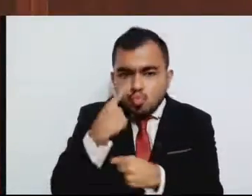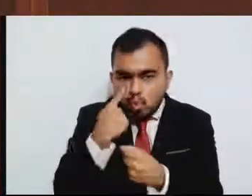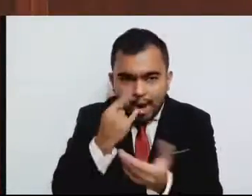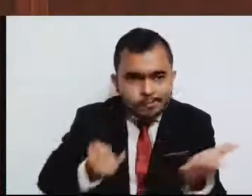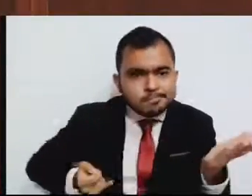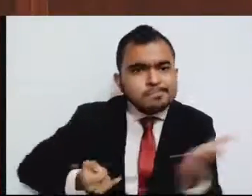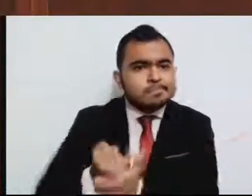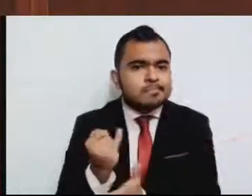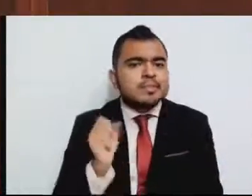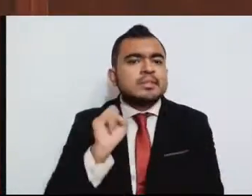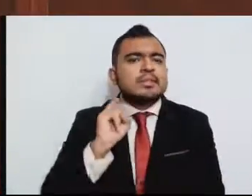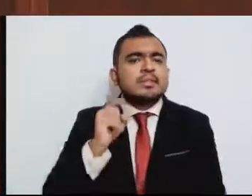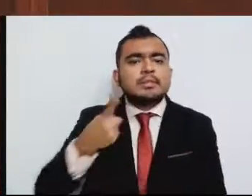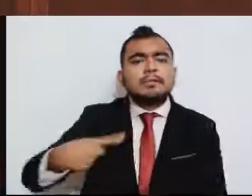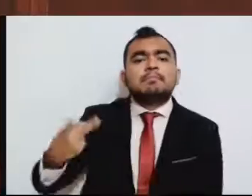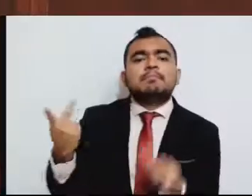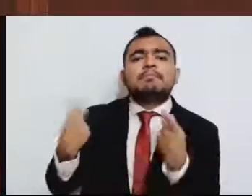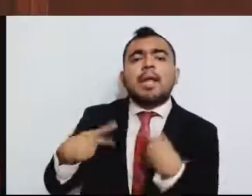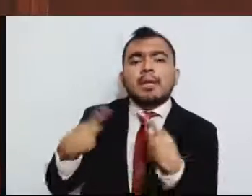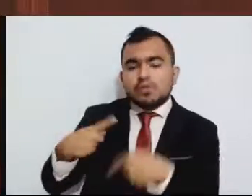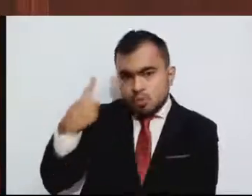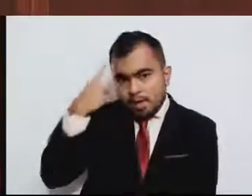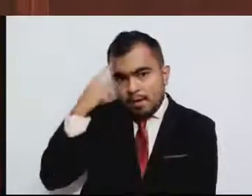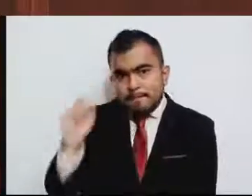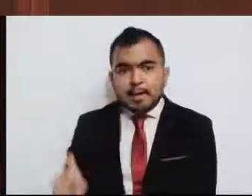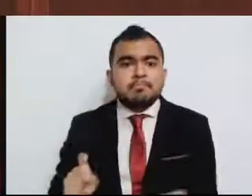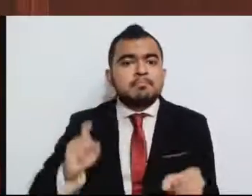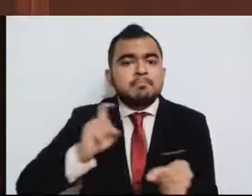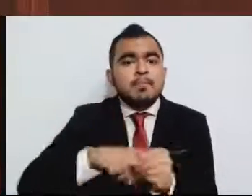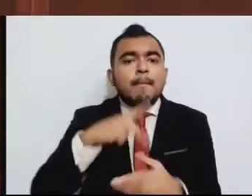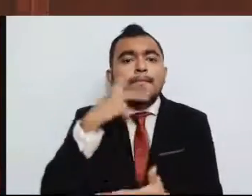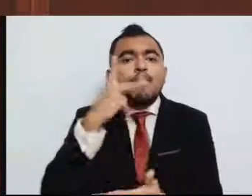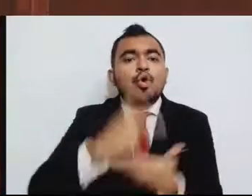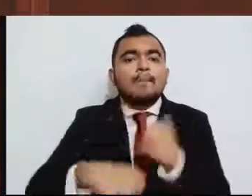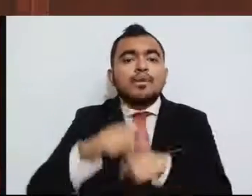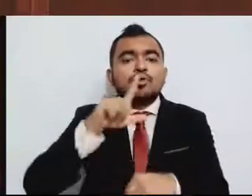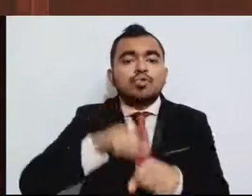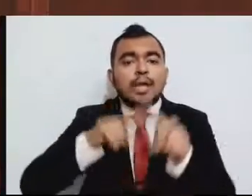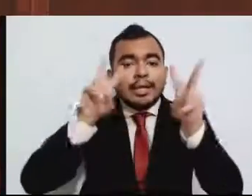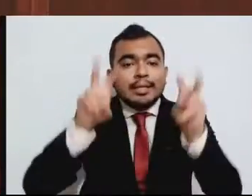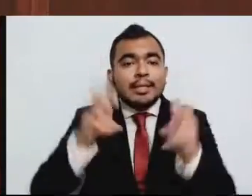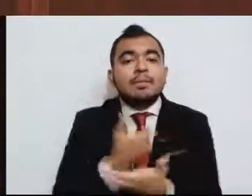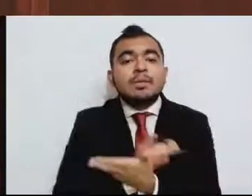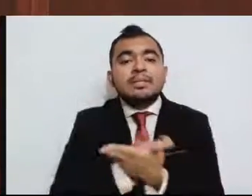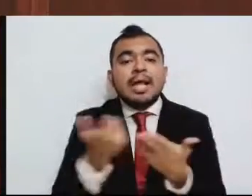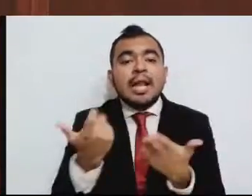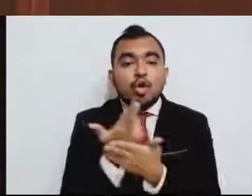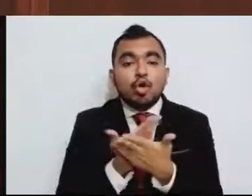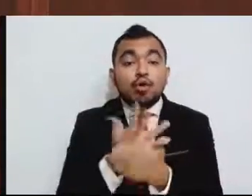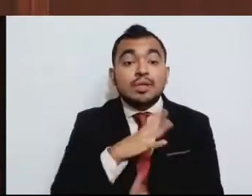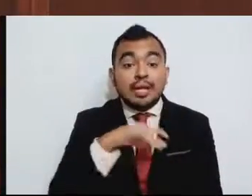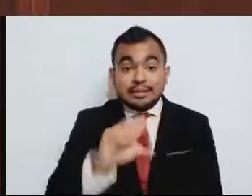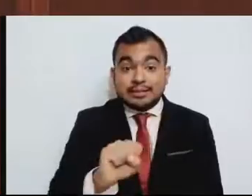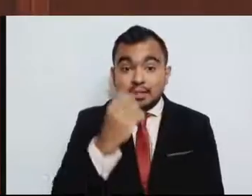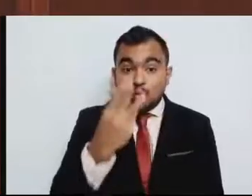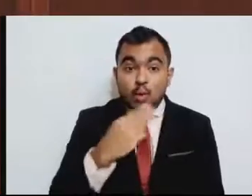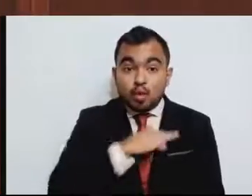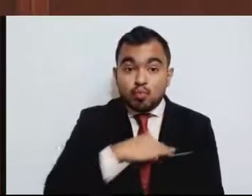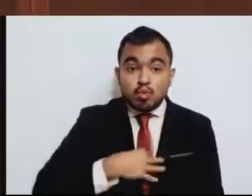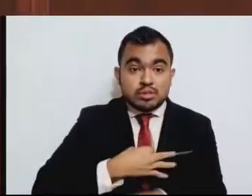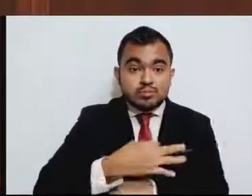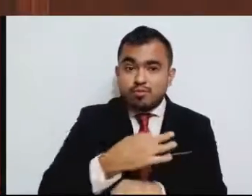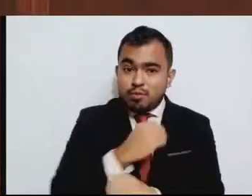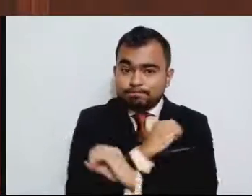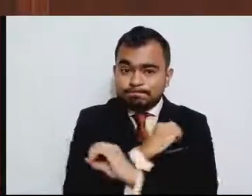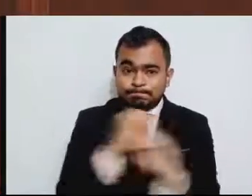persona es viable al programa social del salario rosa ya que 64 municipios existen nula información sobre este